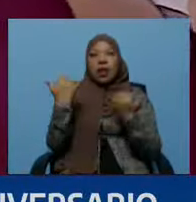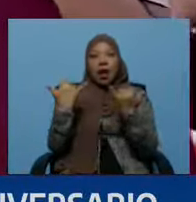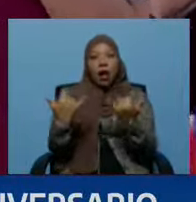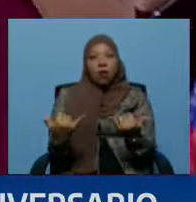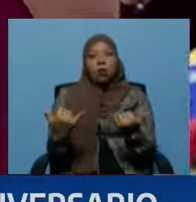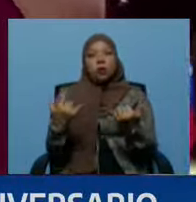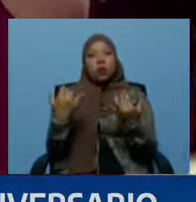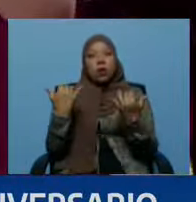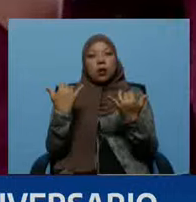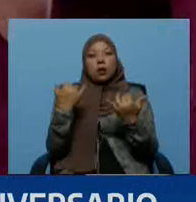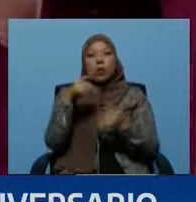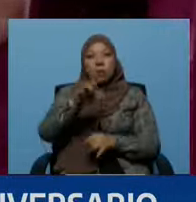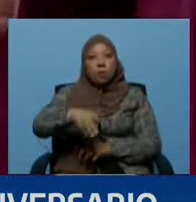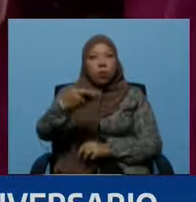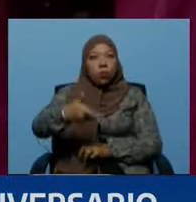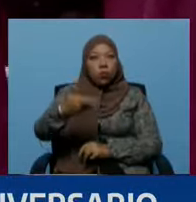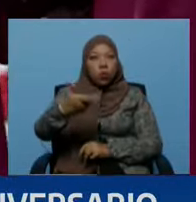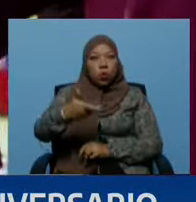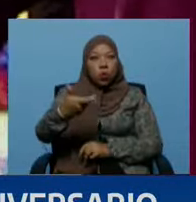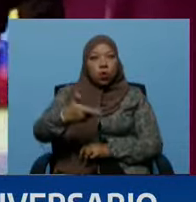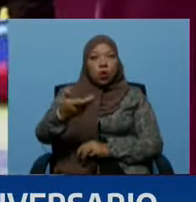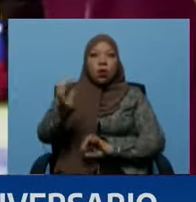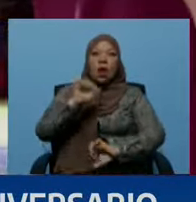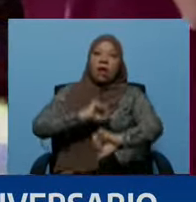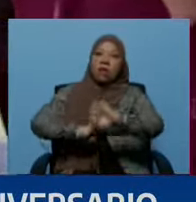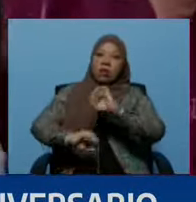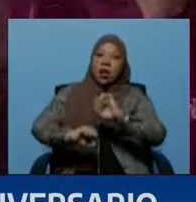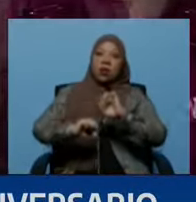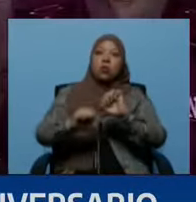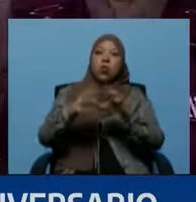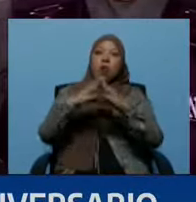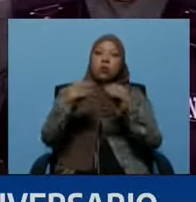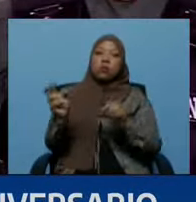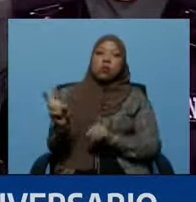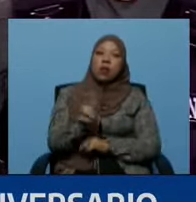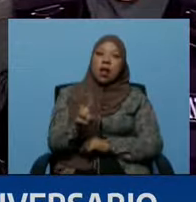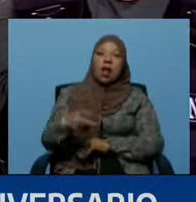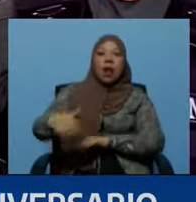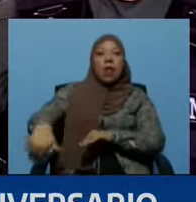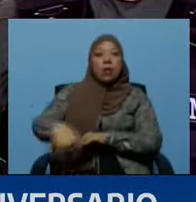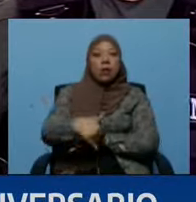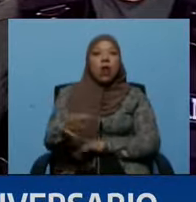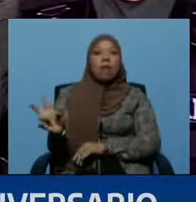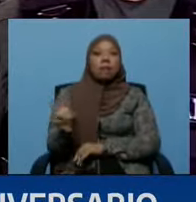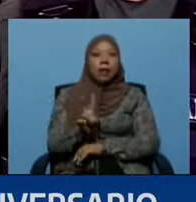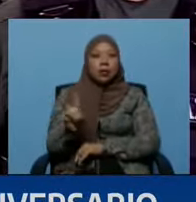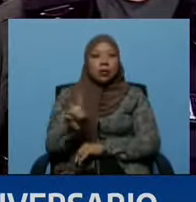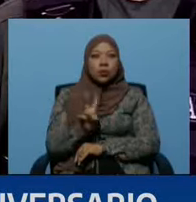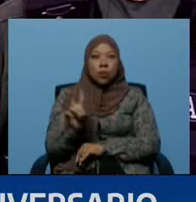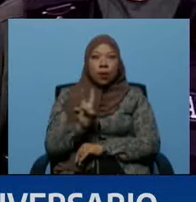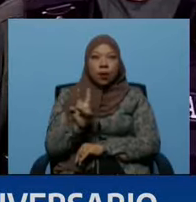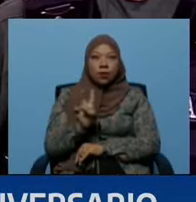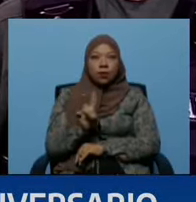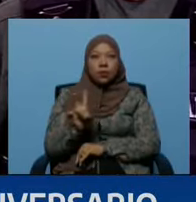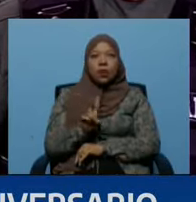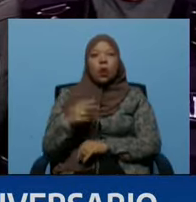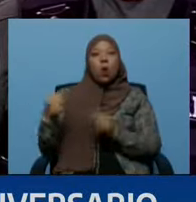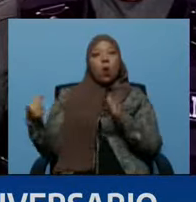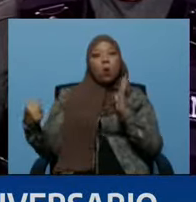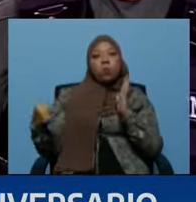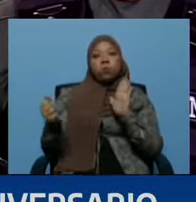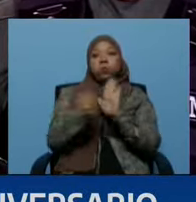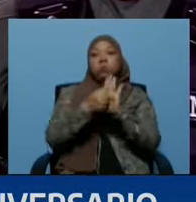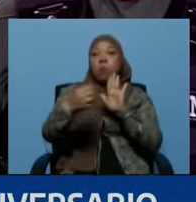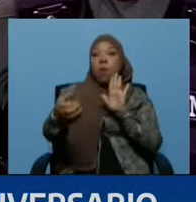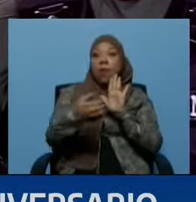precisamente en el momento en que estamos enfrentando en las calles de Venezuela un golpe de